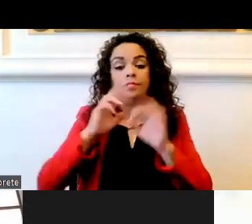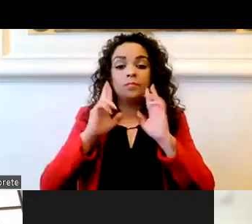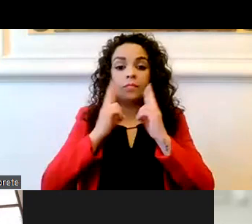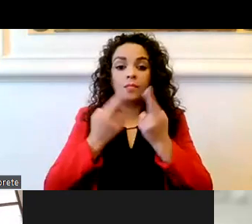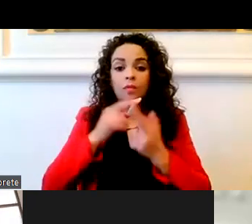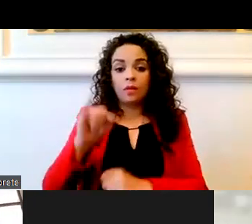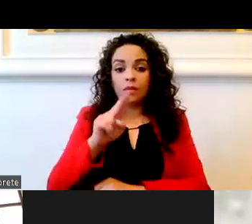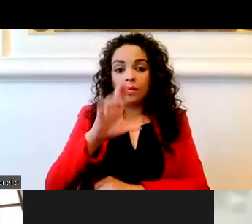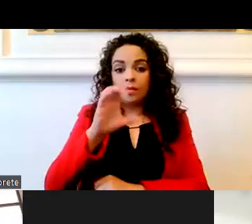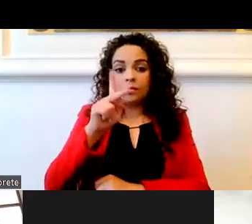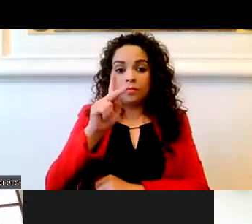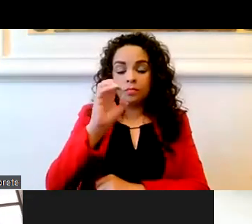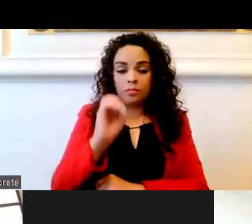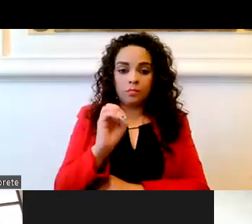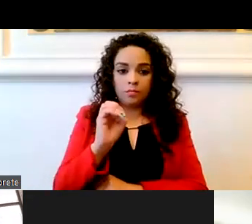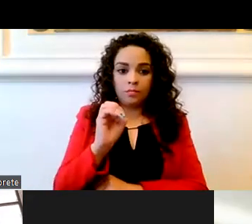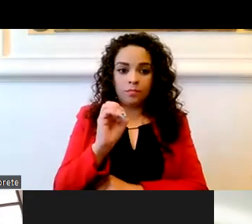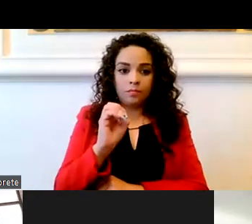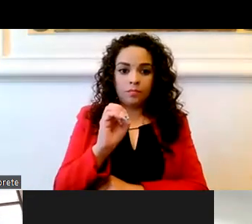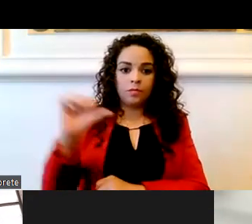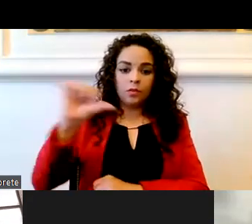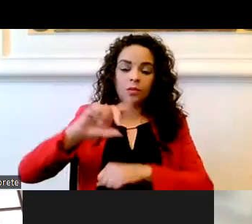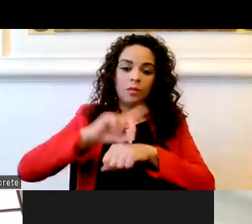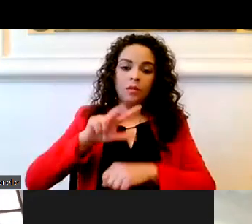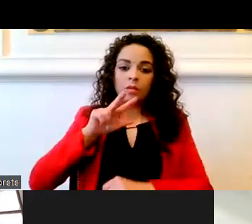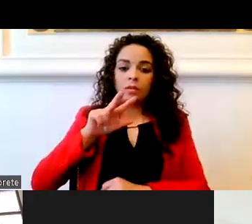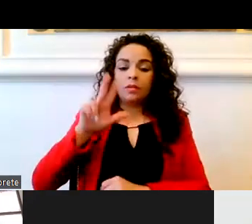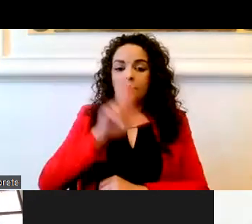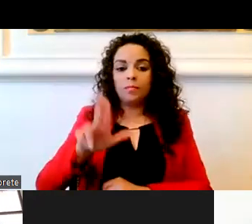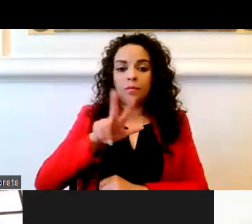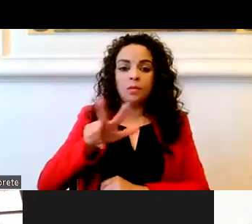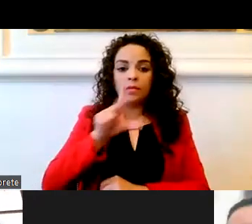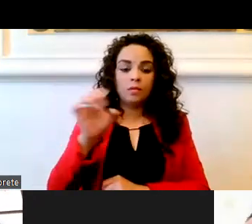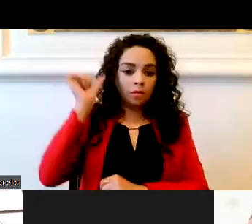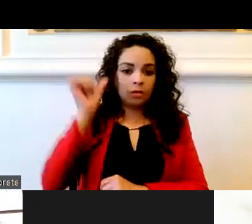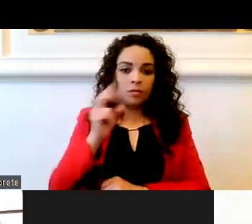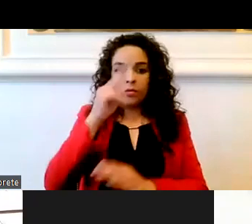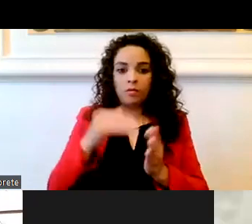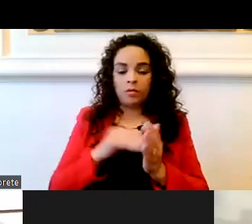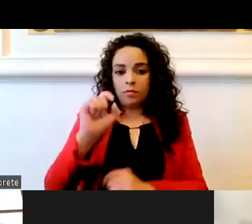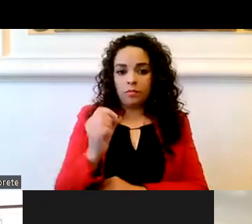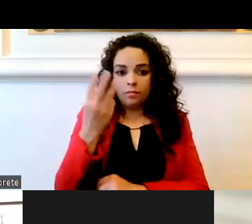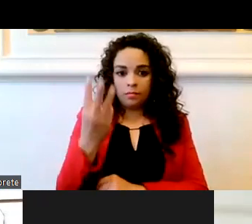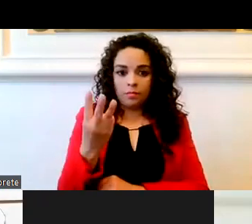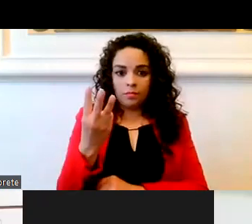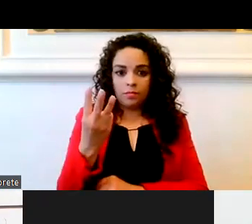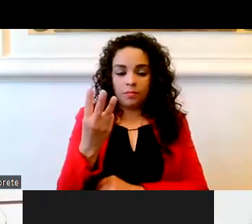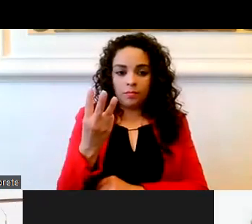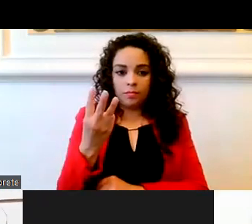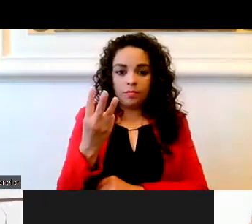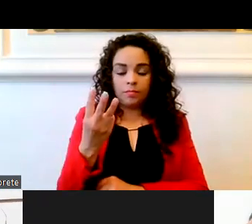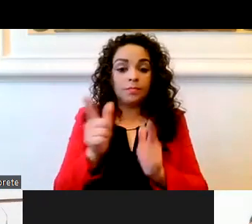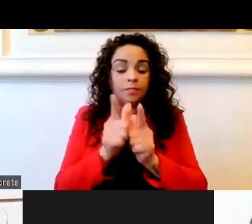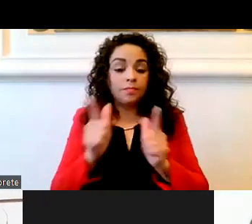Coordinación Política convocada para este martes 18 de abril de 2023 las siguientes diputadas y diputados. Del Grupo